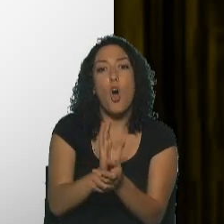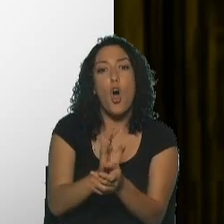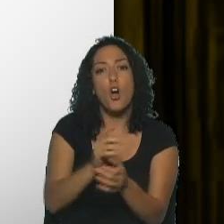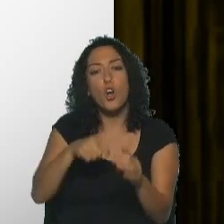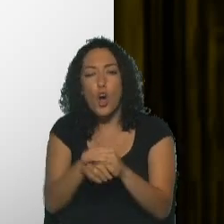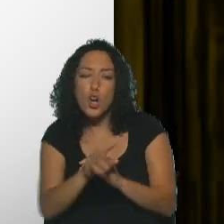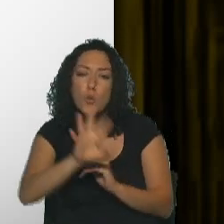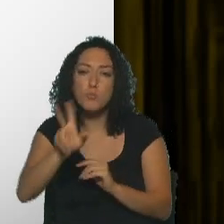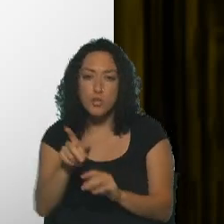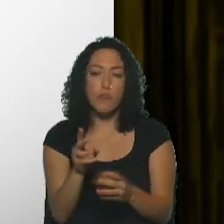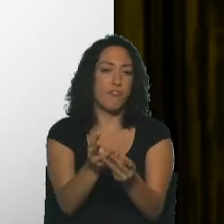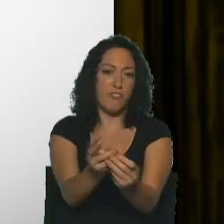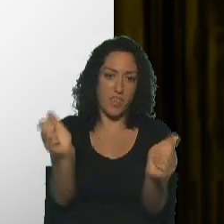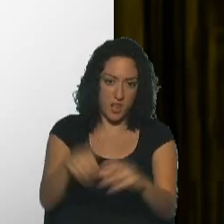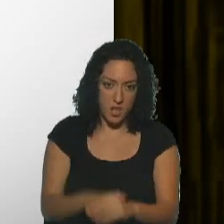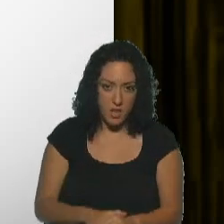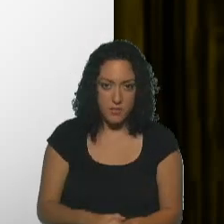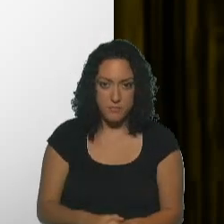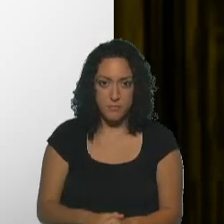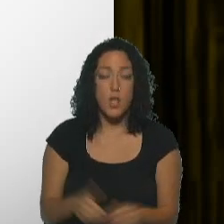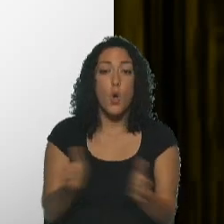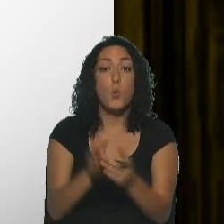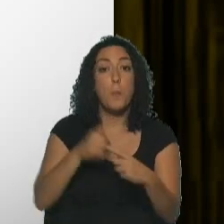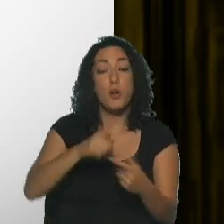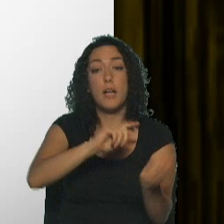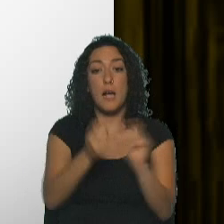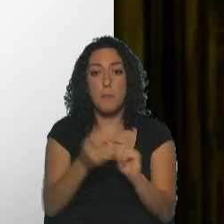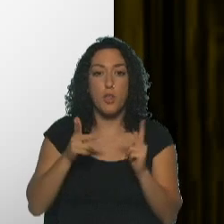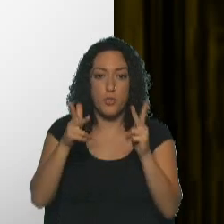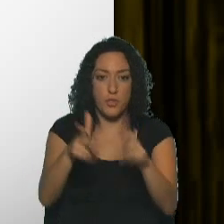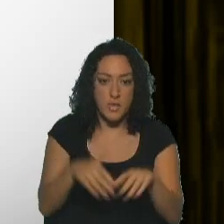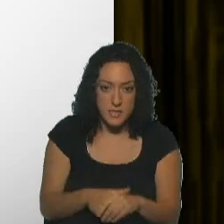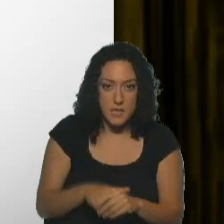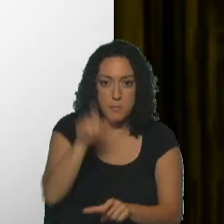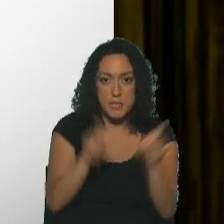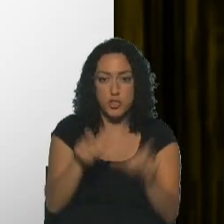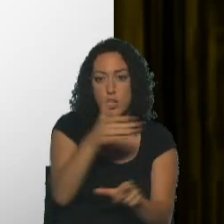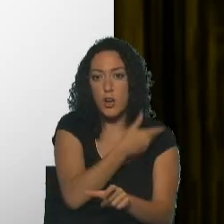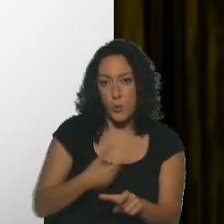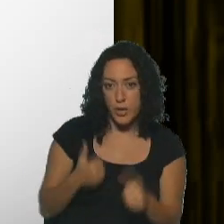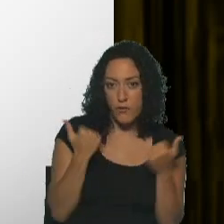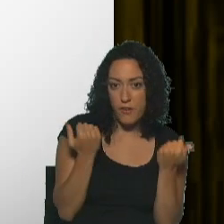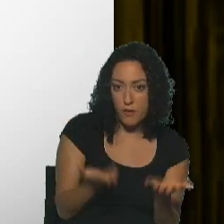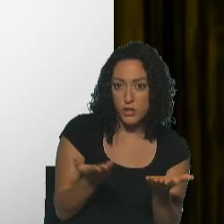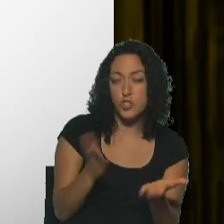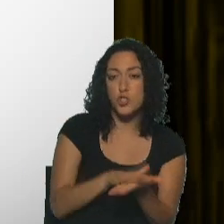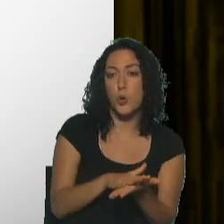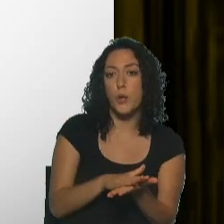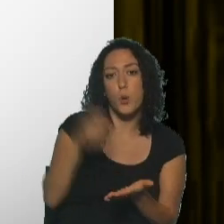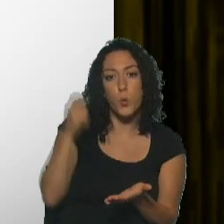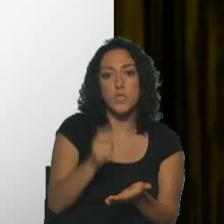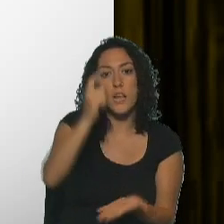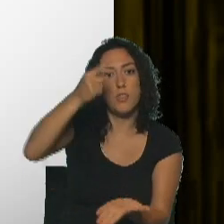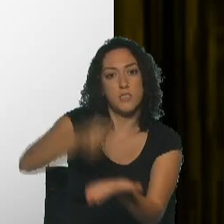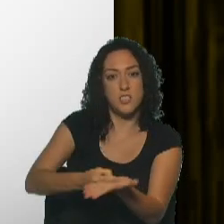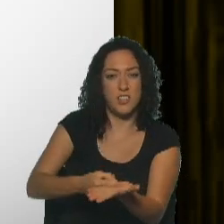corrupción pública. Dice Juntos por el Cambio, las reacciones de los dirigentes del oficialismo a la sentencia judicial